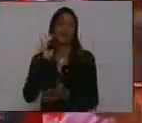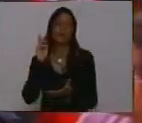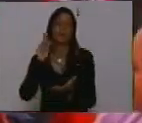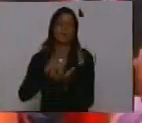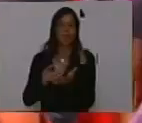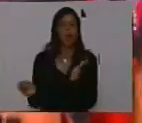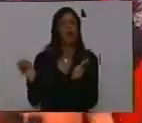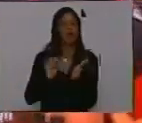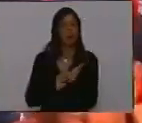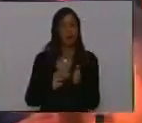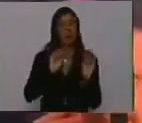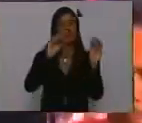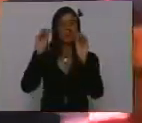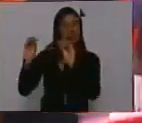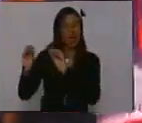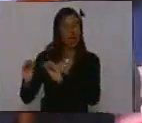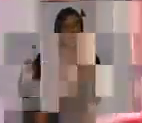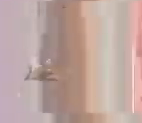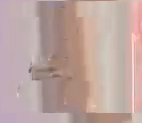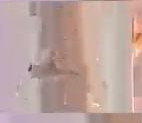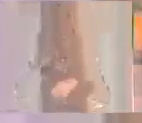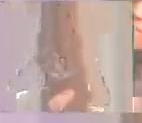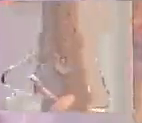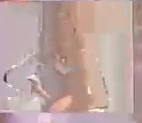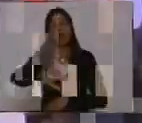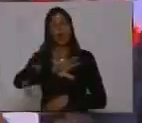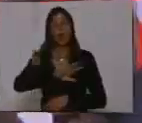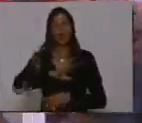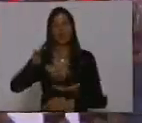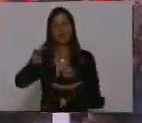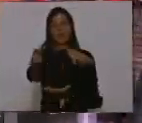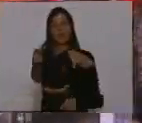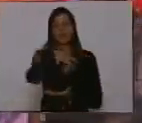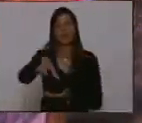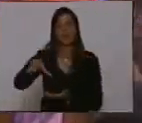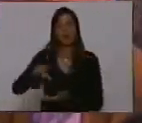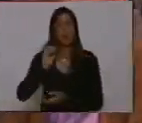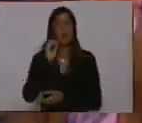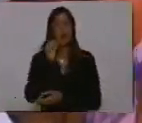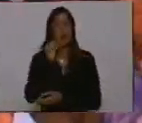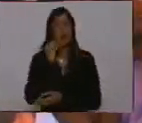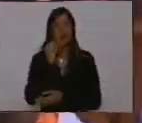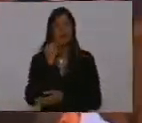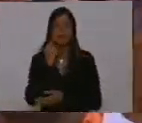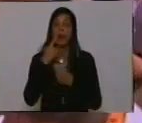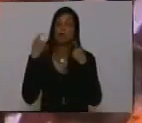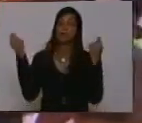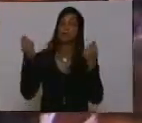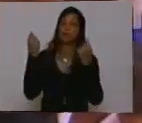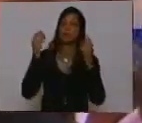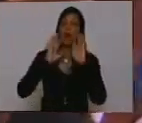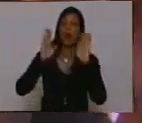hablamos allí a todos los sectores de las juventudes. Y decimos juventudes en plural.